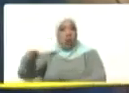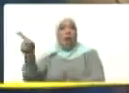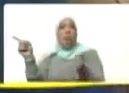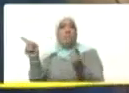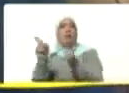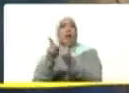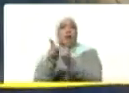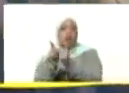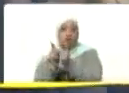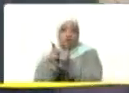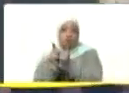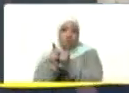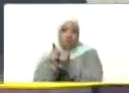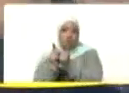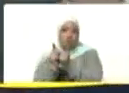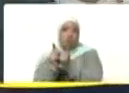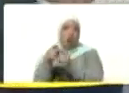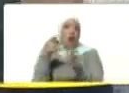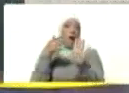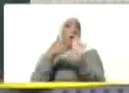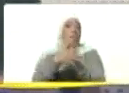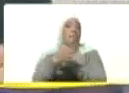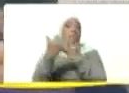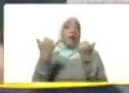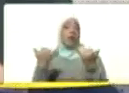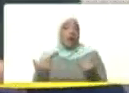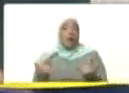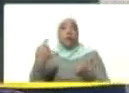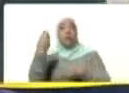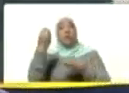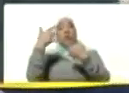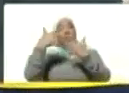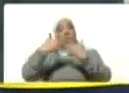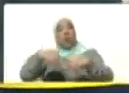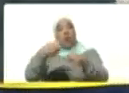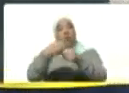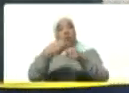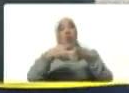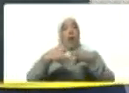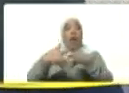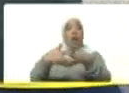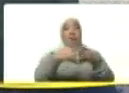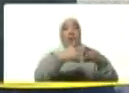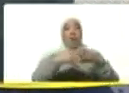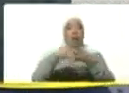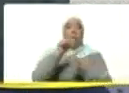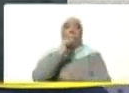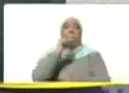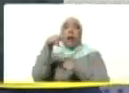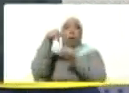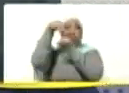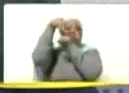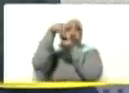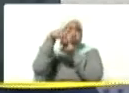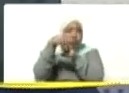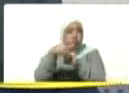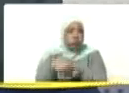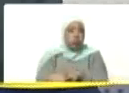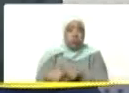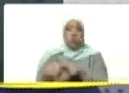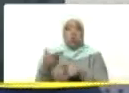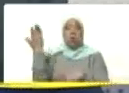And imperialism has been hostile from the very beginning. Y el imperialismo ha sido hostil hacia la revolución sandinista